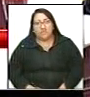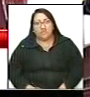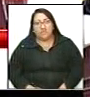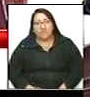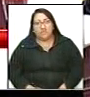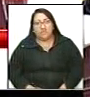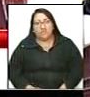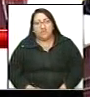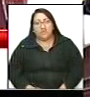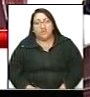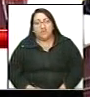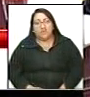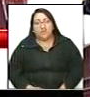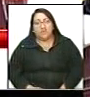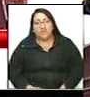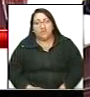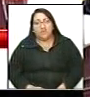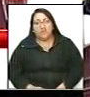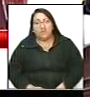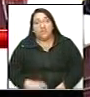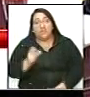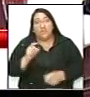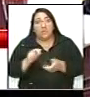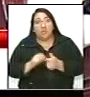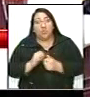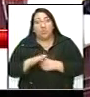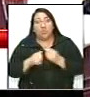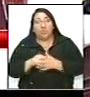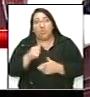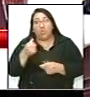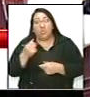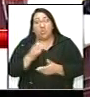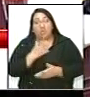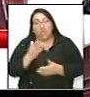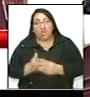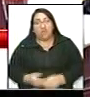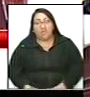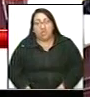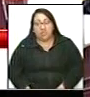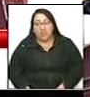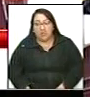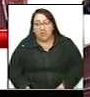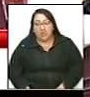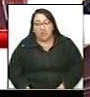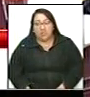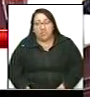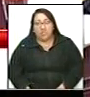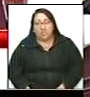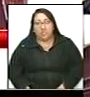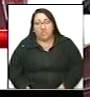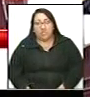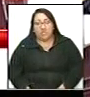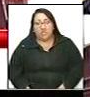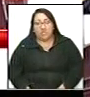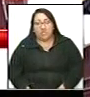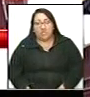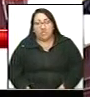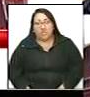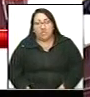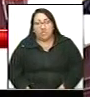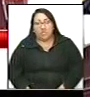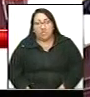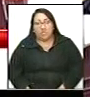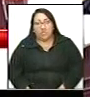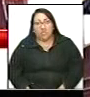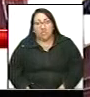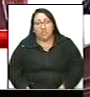puede haber personas que tienen mucho prestigio y por ahí, por cuestiones de otra índole, cuestionarlo y empezar a generarle más bien una situación de figura distinta